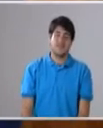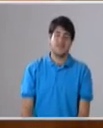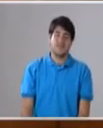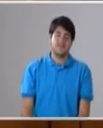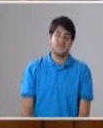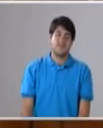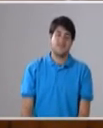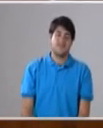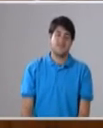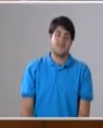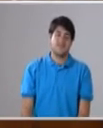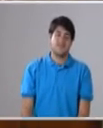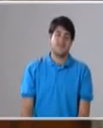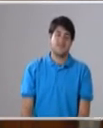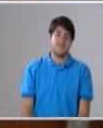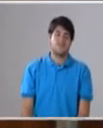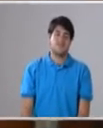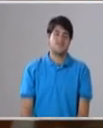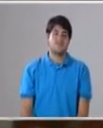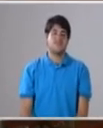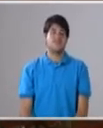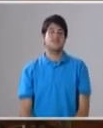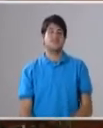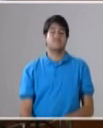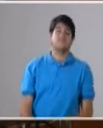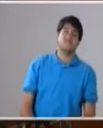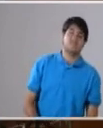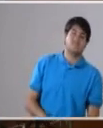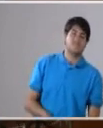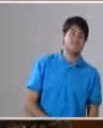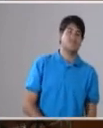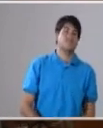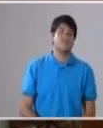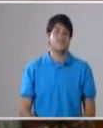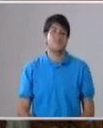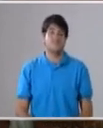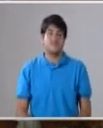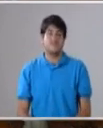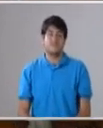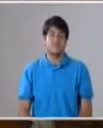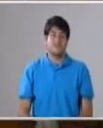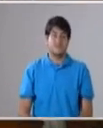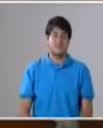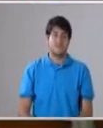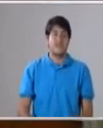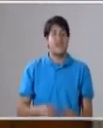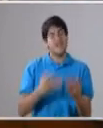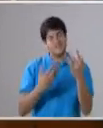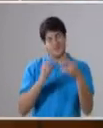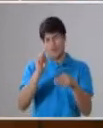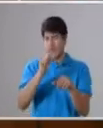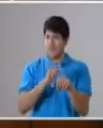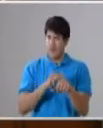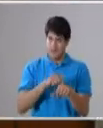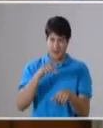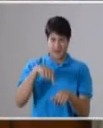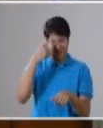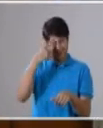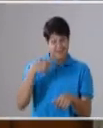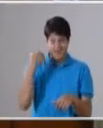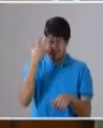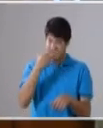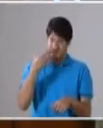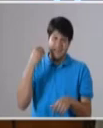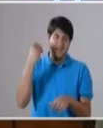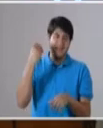me hacen falta para finalizar, pero espéreme un rato. Por favor, espéreme, hermano, este día tan lindo. Diga conmigo: este día tan lindo,